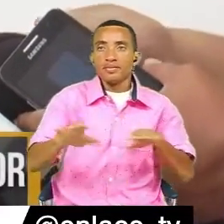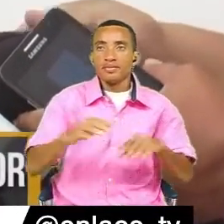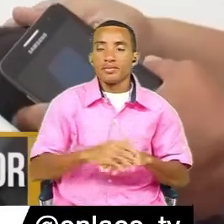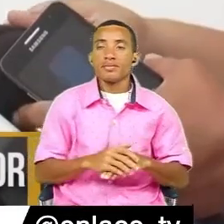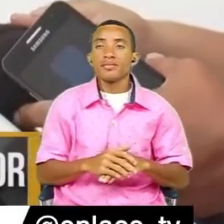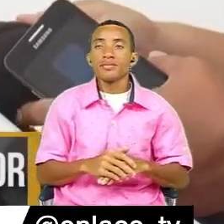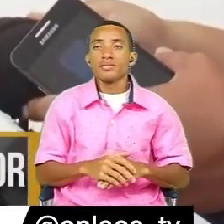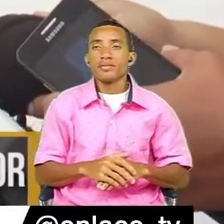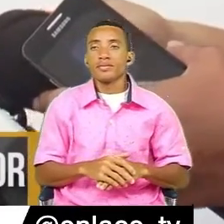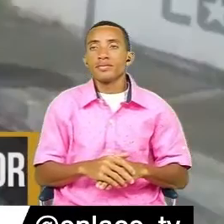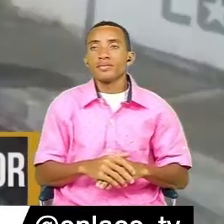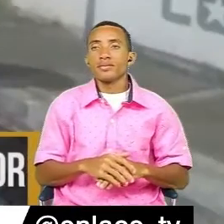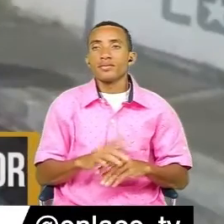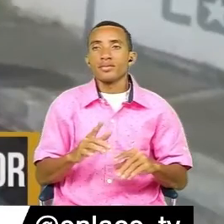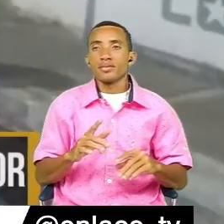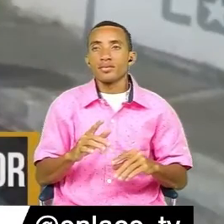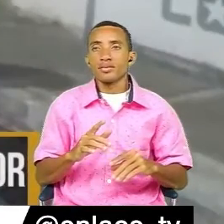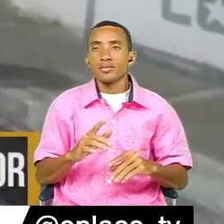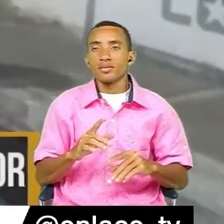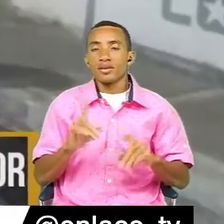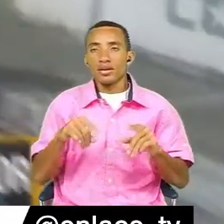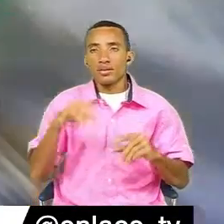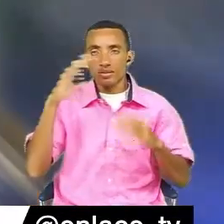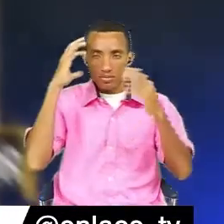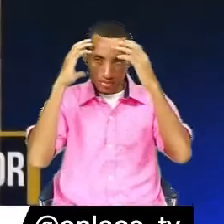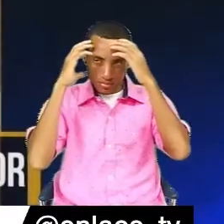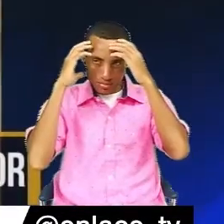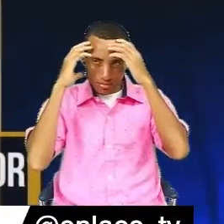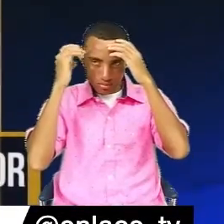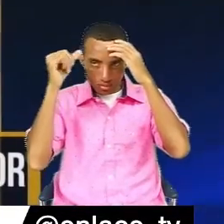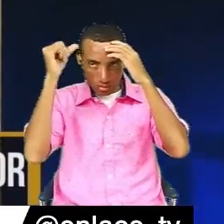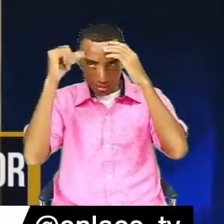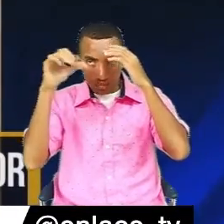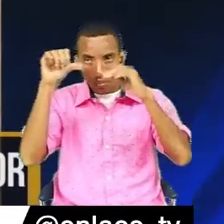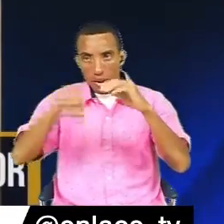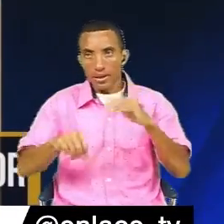y trauma craneoencefálico severo.